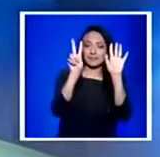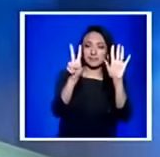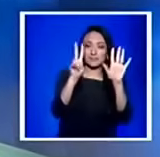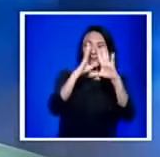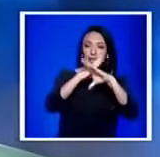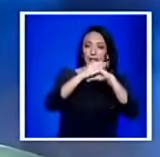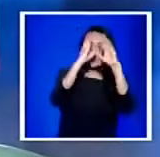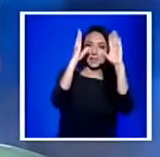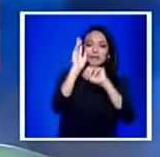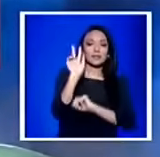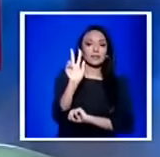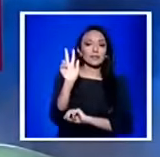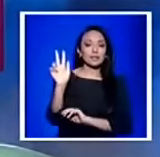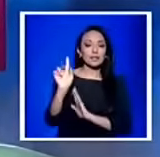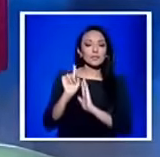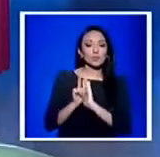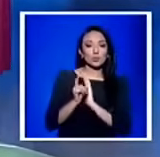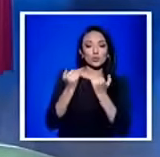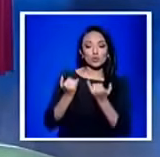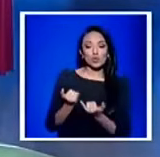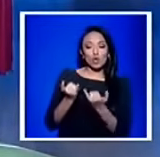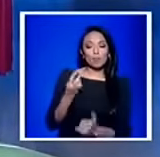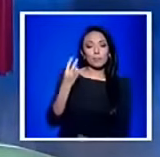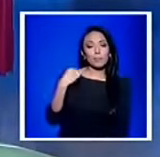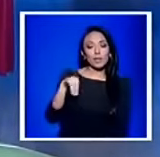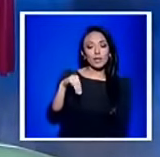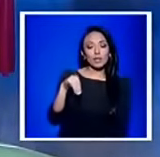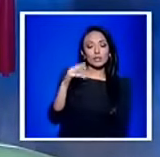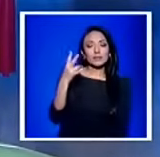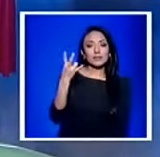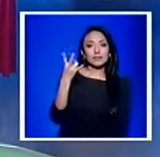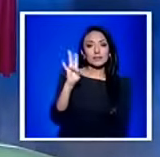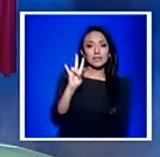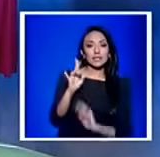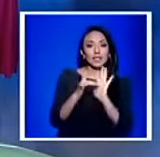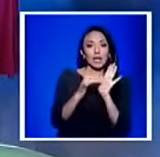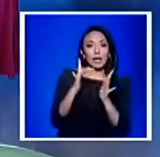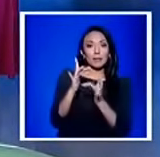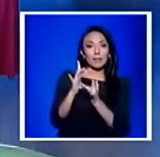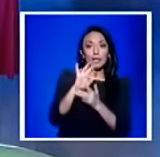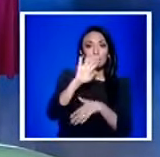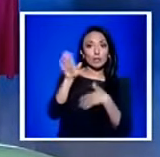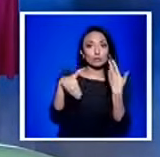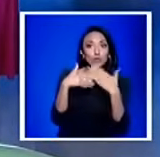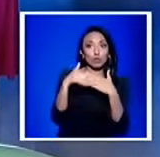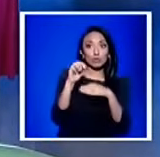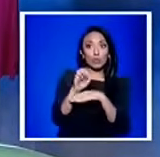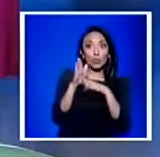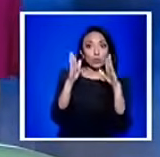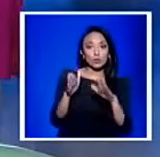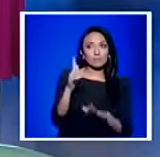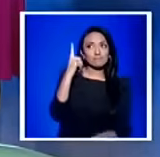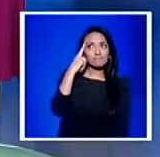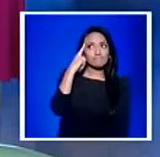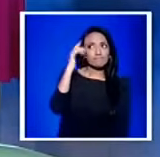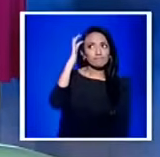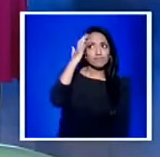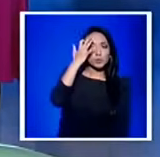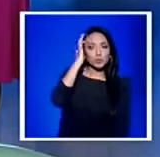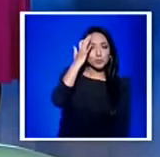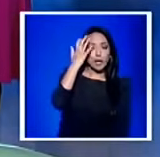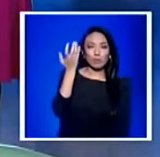7:33 en la jornada de este miércoles 17 de abril, Andrea. Amanecimos realmente todos los ecuatorianos, todos los quiteños,